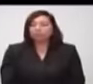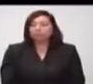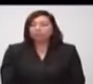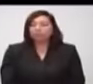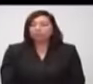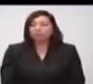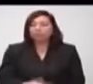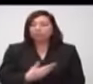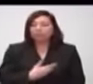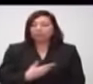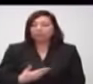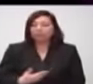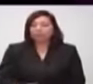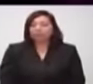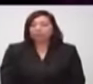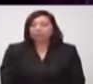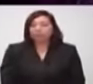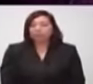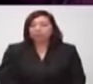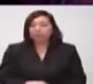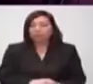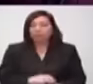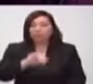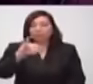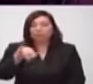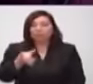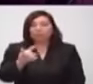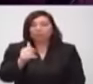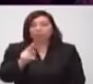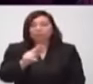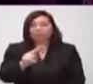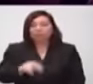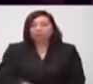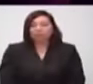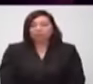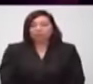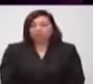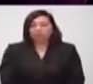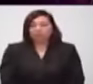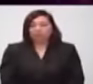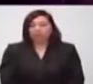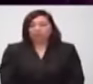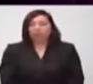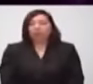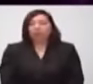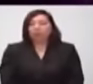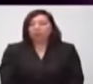Señor presidente, la doctora Juárez quisiera hacer una acotación. Con su venia, ¿podría ser posible